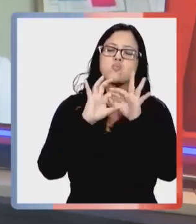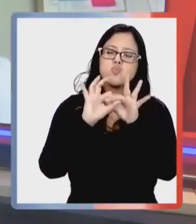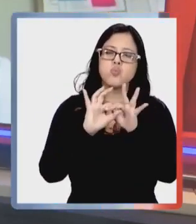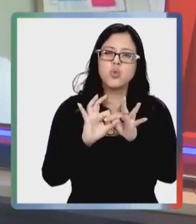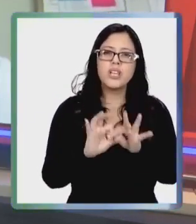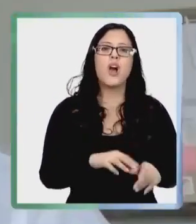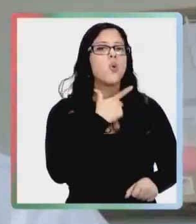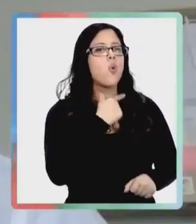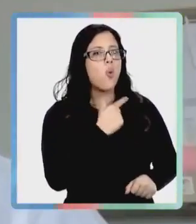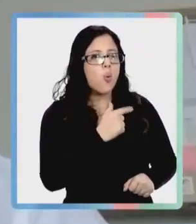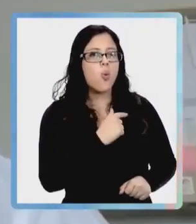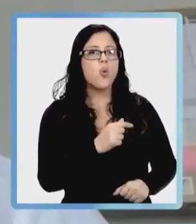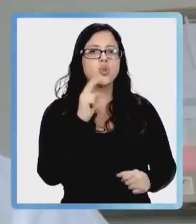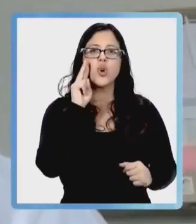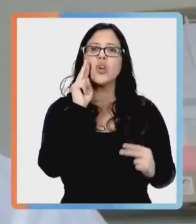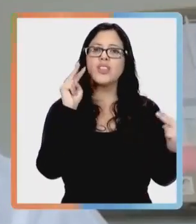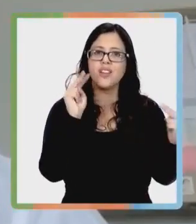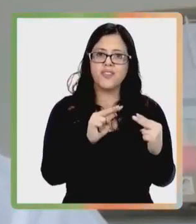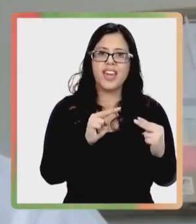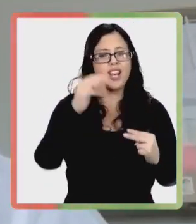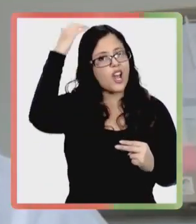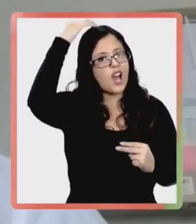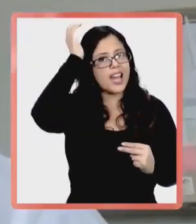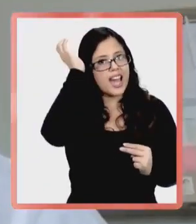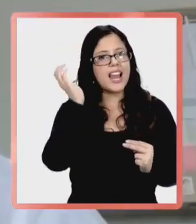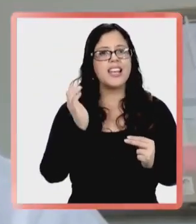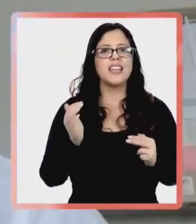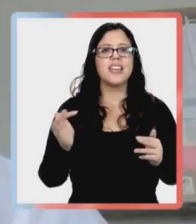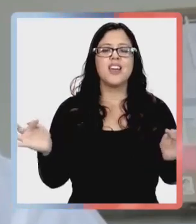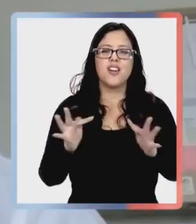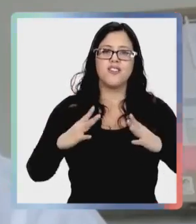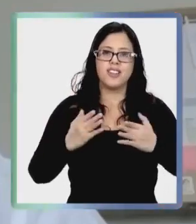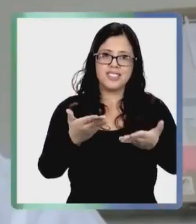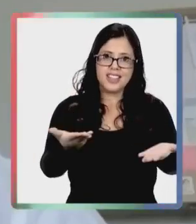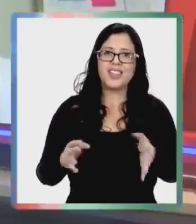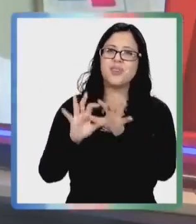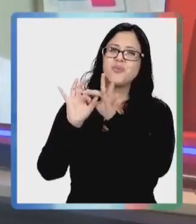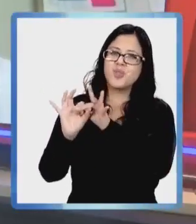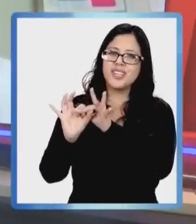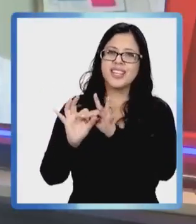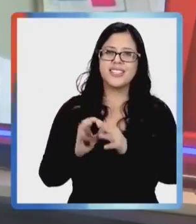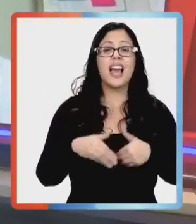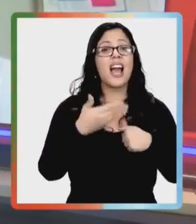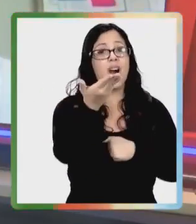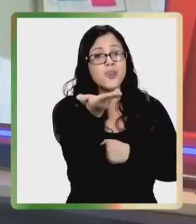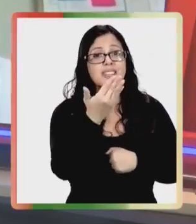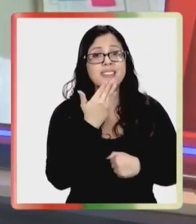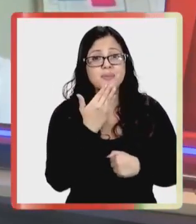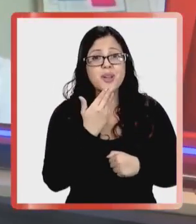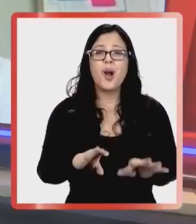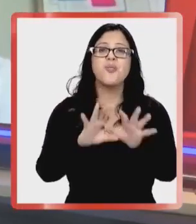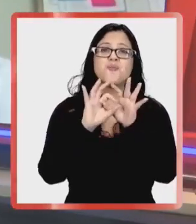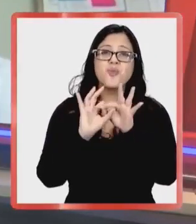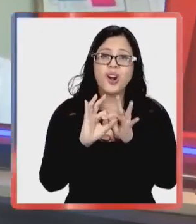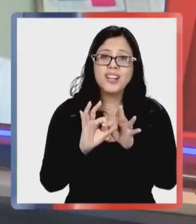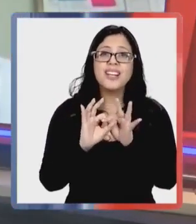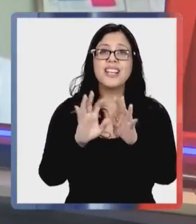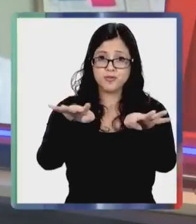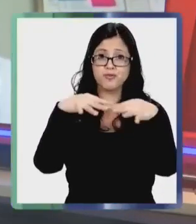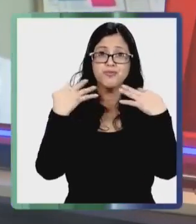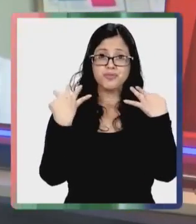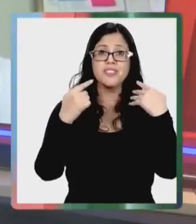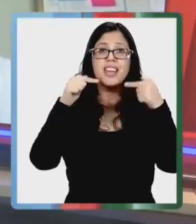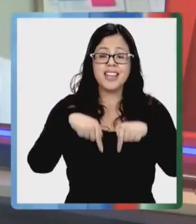Muchas, muchas gracias. Un gusto de verla nuevamente, contarles. Felicidades. Hasta luego. Muchas gracias, muchas gracias. Y a ustedes también, muchísimas gracias